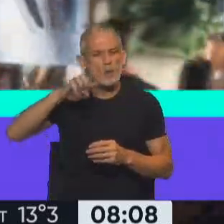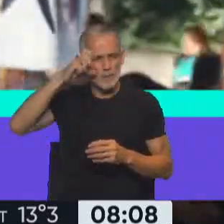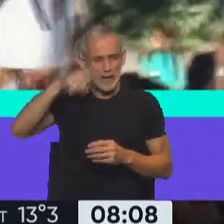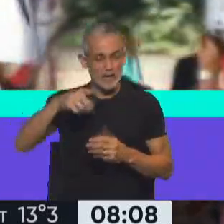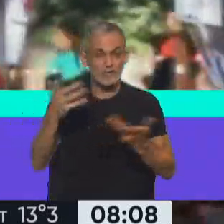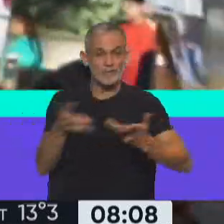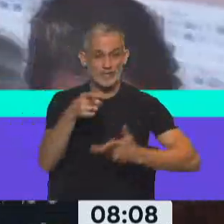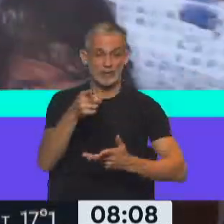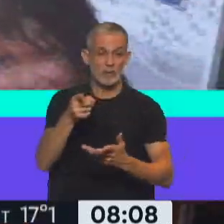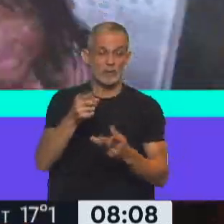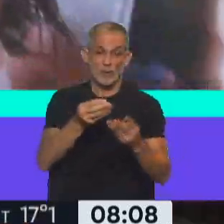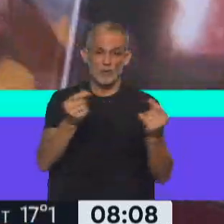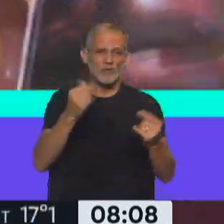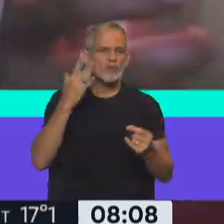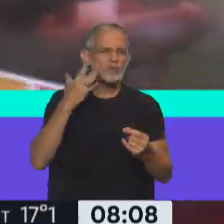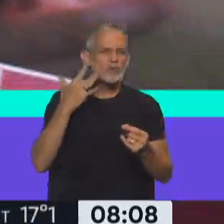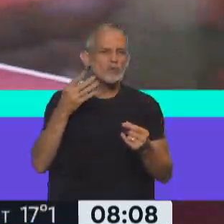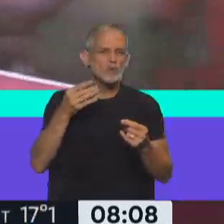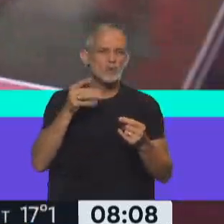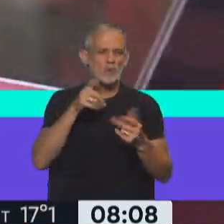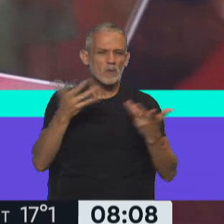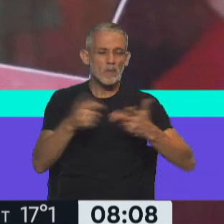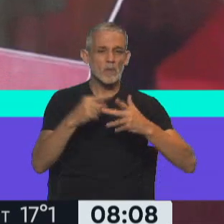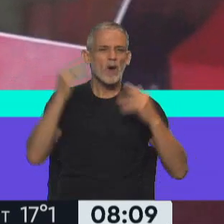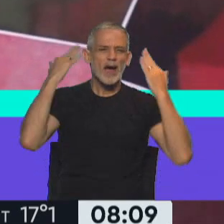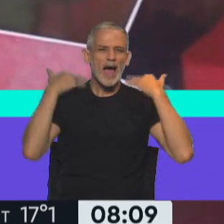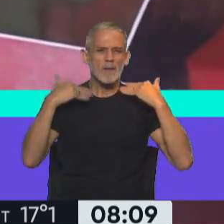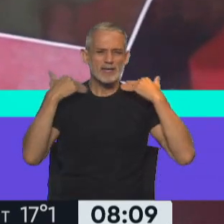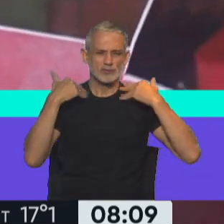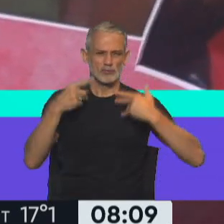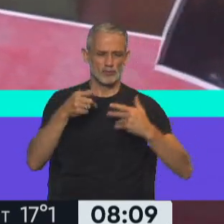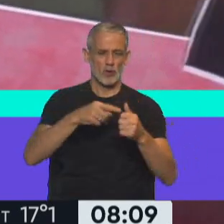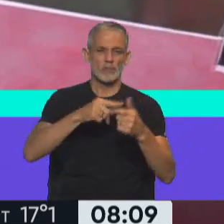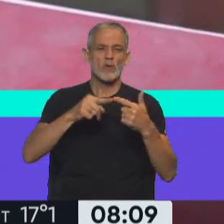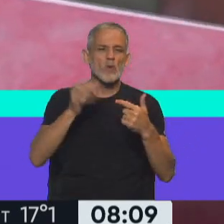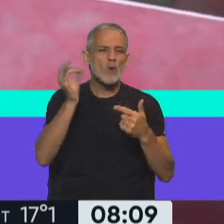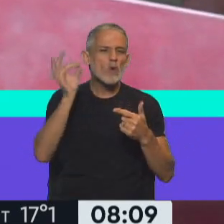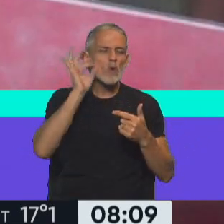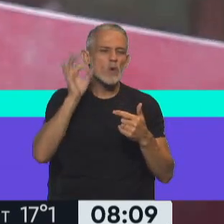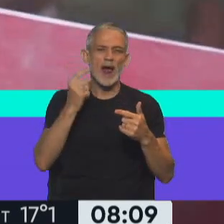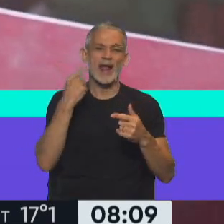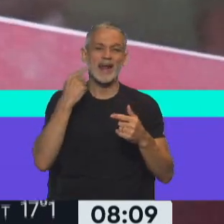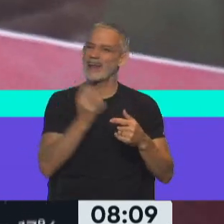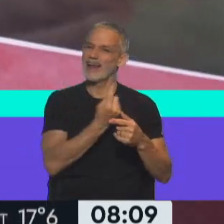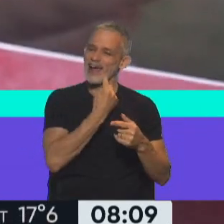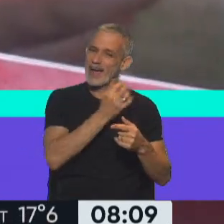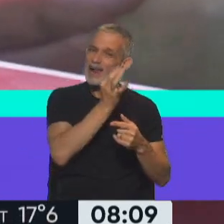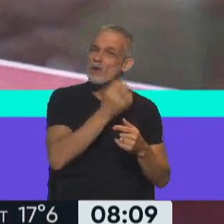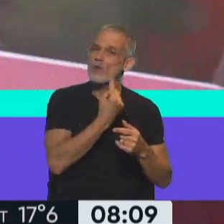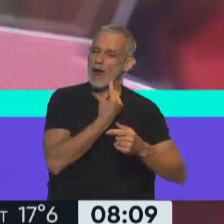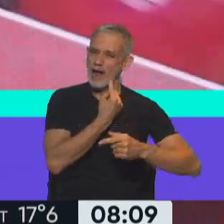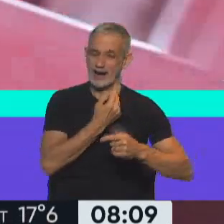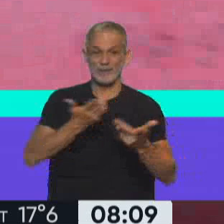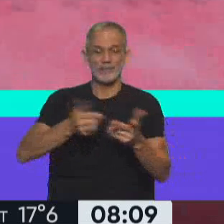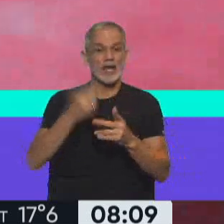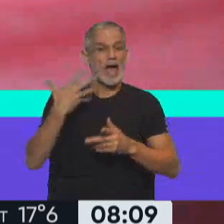y cuando desapareció tenía el cabello lacio por debajo de los hombros y un lunar en la mejilla izquierda. Las